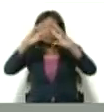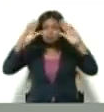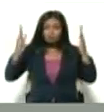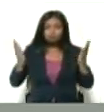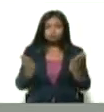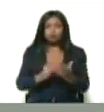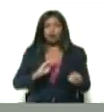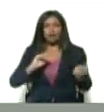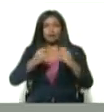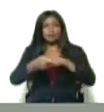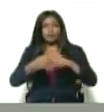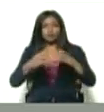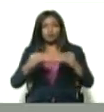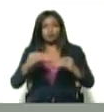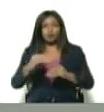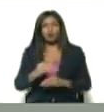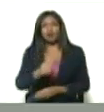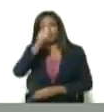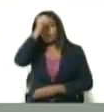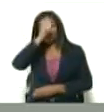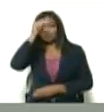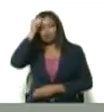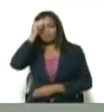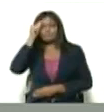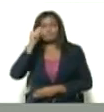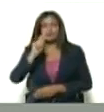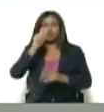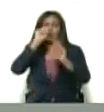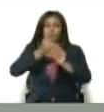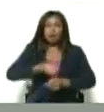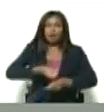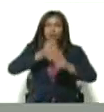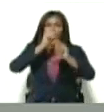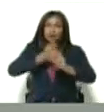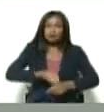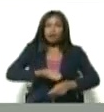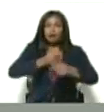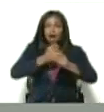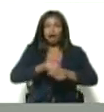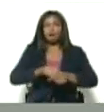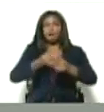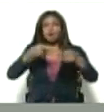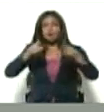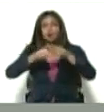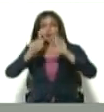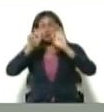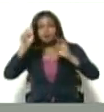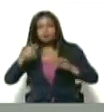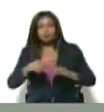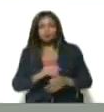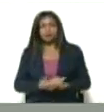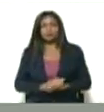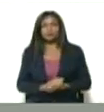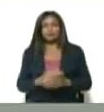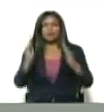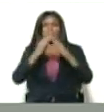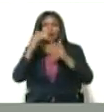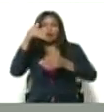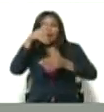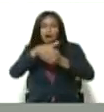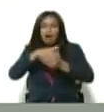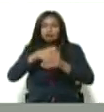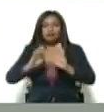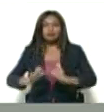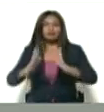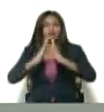los tiempos. Así que Domingo de Ramos, mis saludos a todos y a todas, un Domingo de Ramos en casa, en